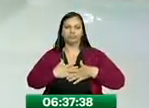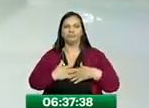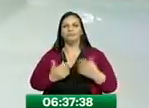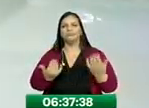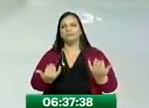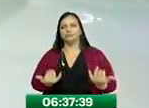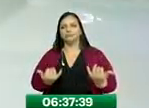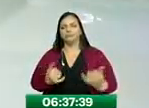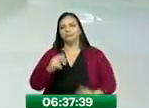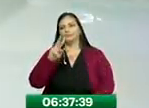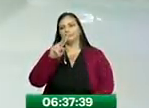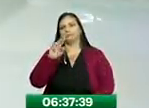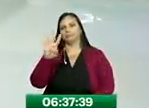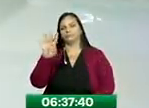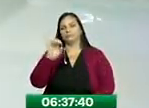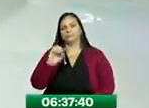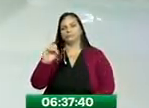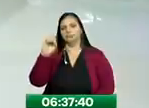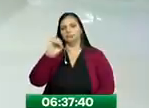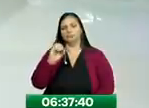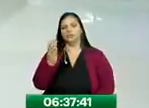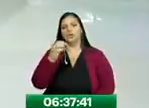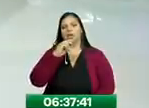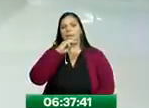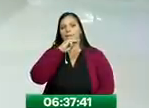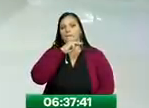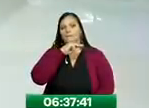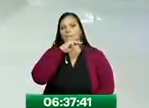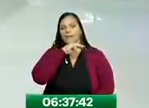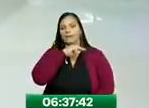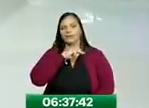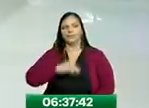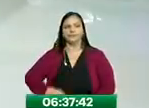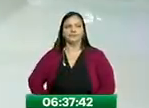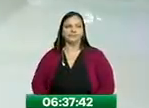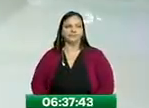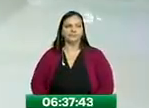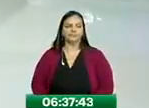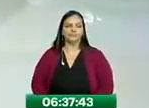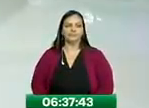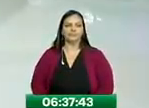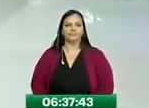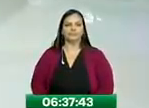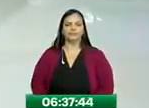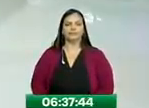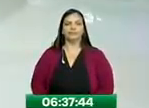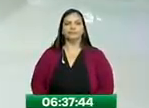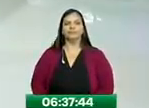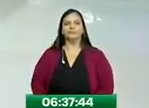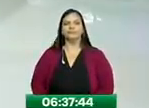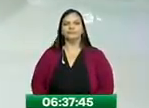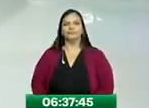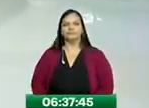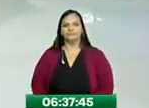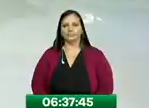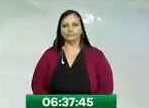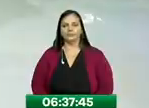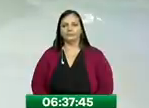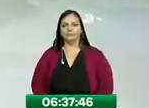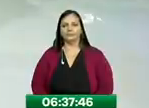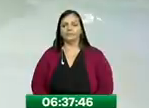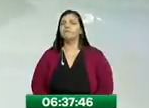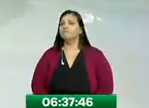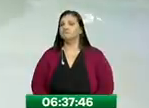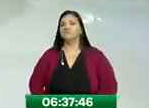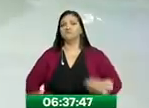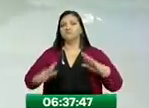24 grados centígrados para Manta. Ya dice Polito, no, pues el aire acondicionado, no puedes prender el aire acondicionado, estar dentro